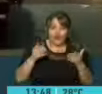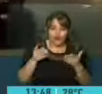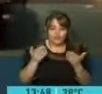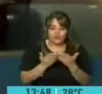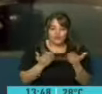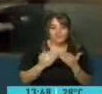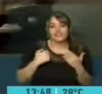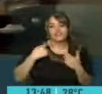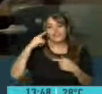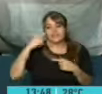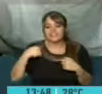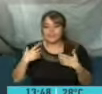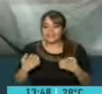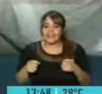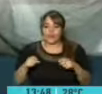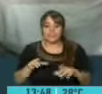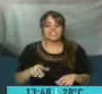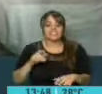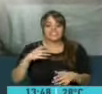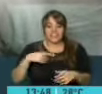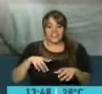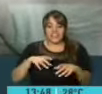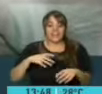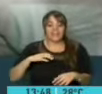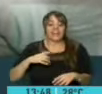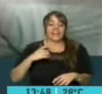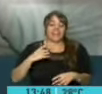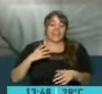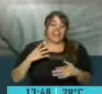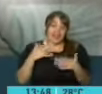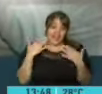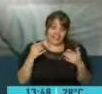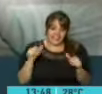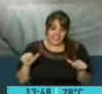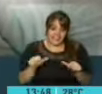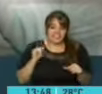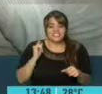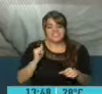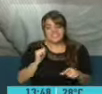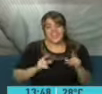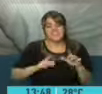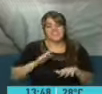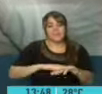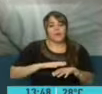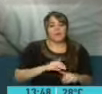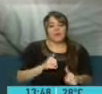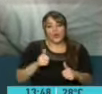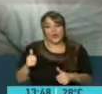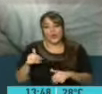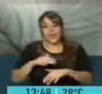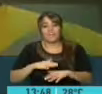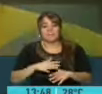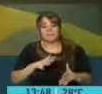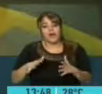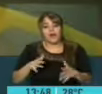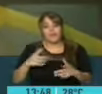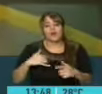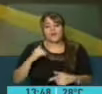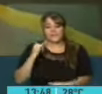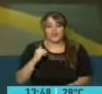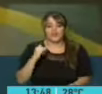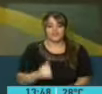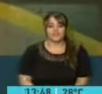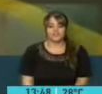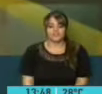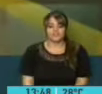bueno, quiero vivir de esto. ¿Se vive del arte? Se vive, sobrevive y se vive. Hay momentos buenos, momentos menos buenos, pero bueno, sí, dentro de todo se